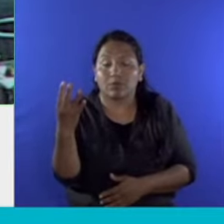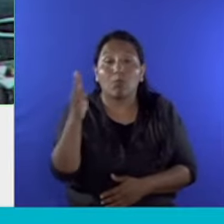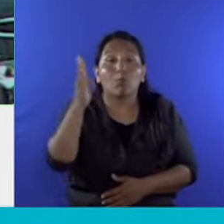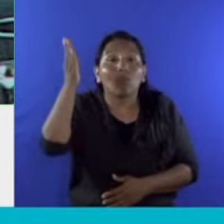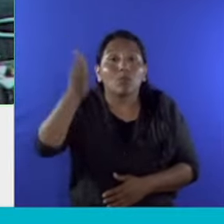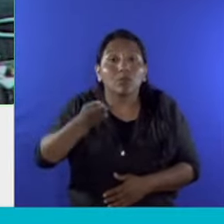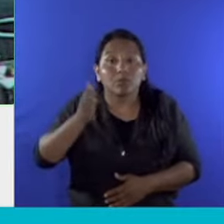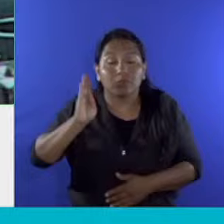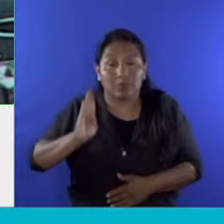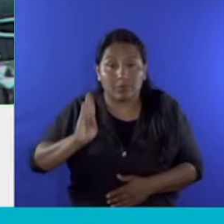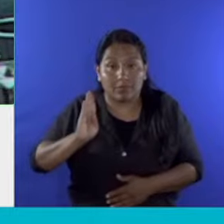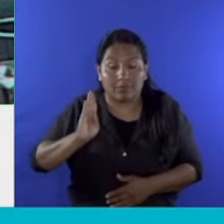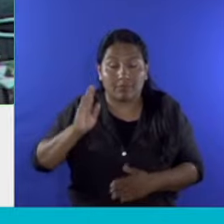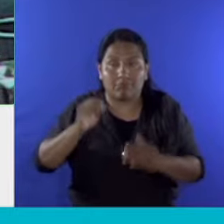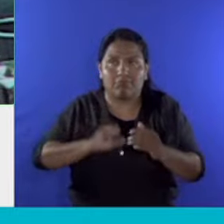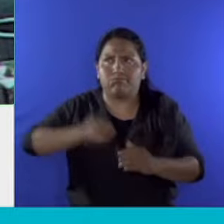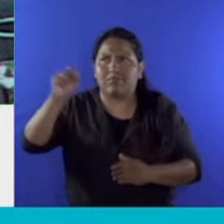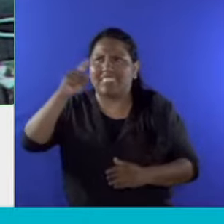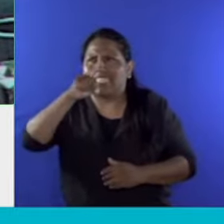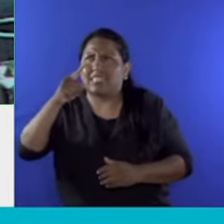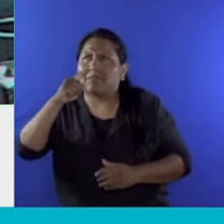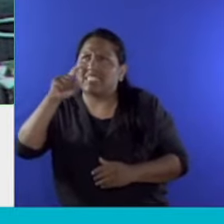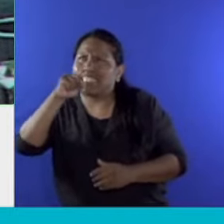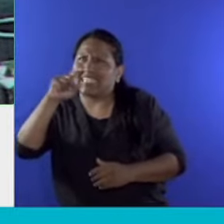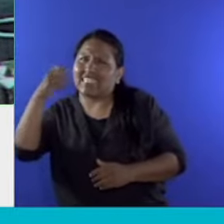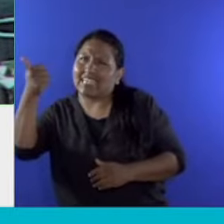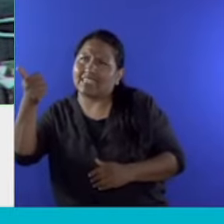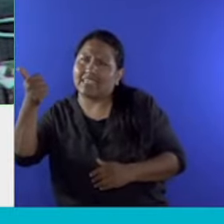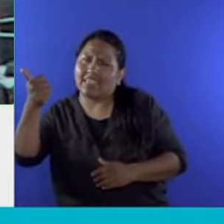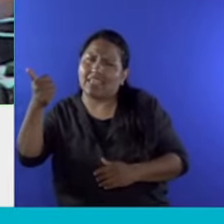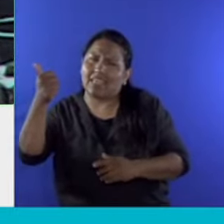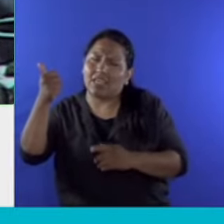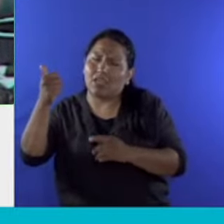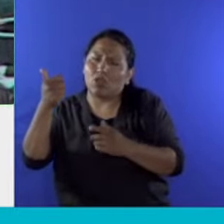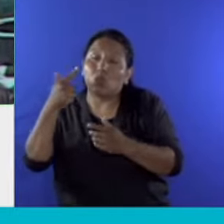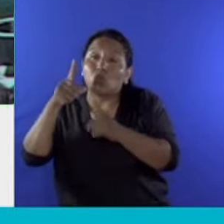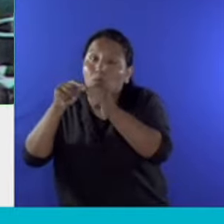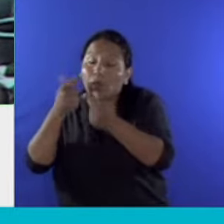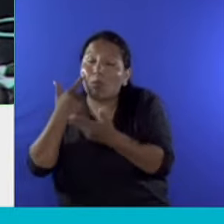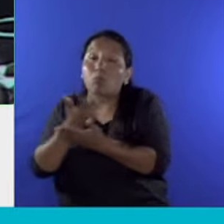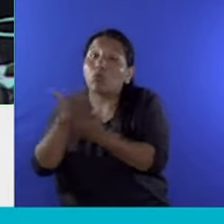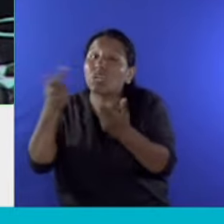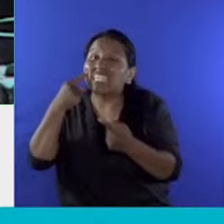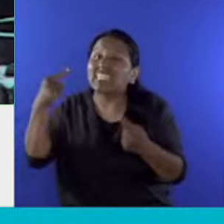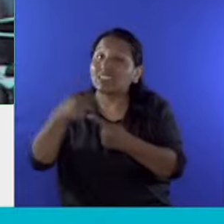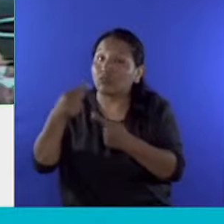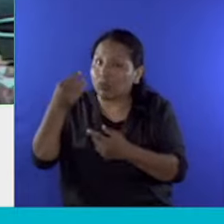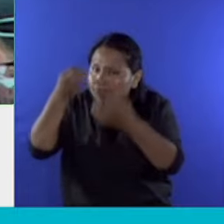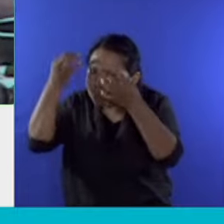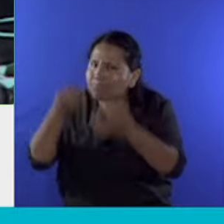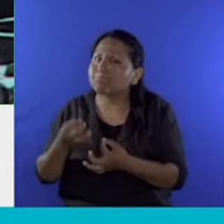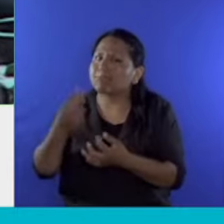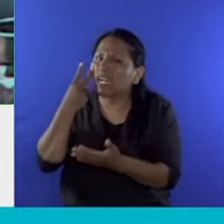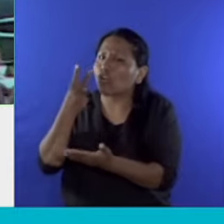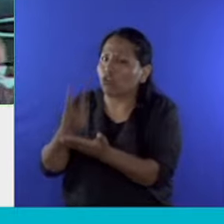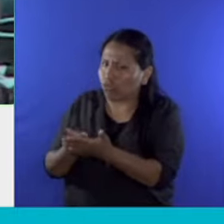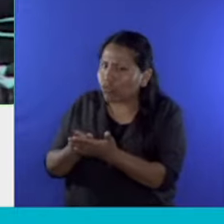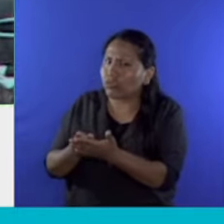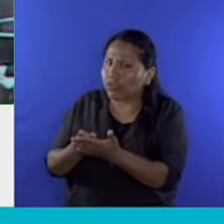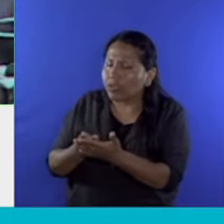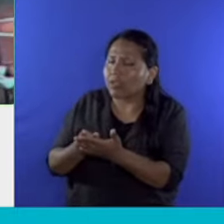9,904%. Frente a una inflación de 7,076, números públicos de instituciones prestigiosas, reconocidas,